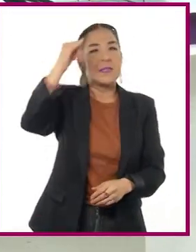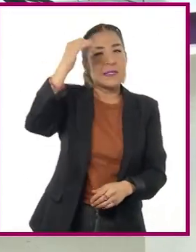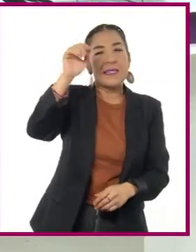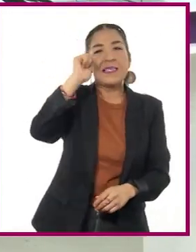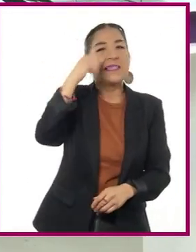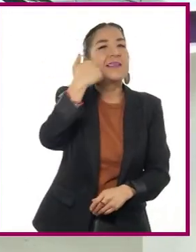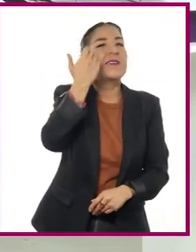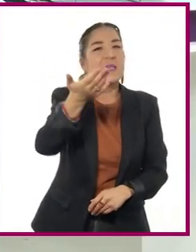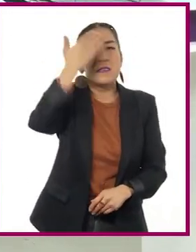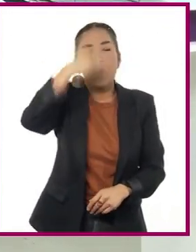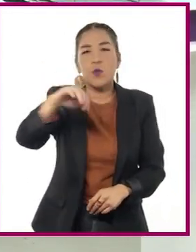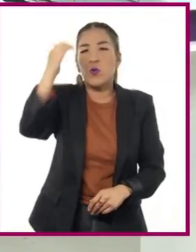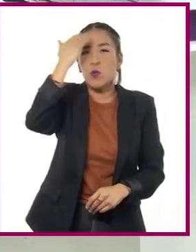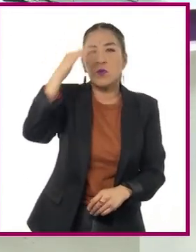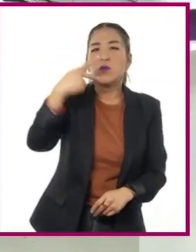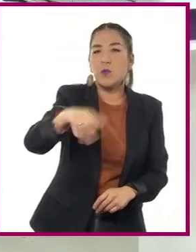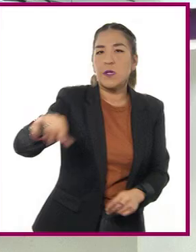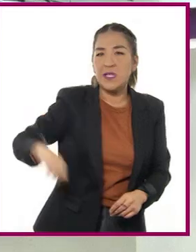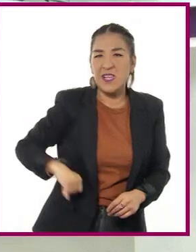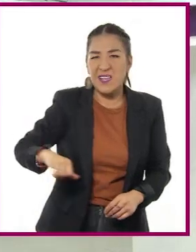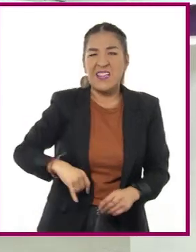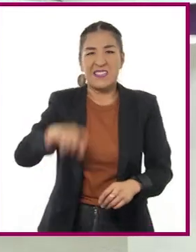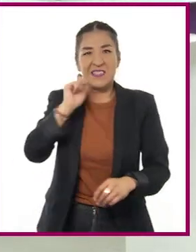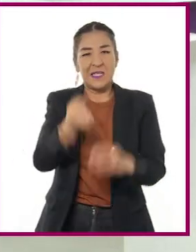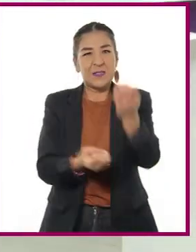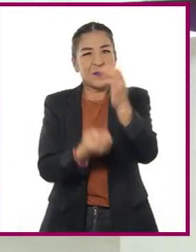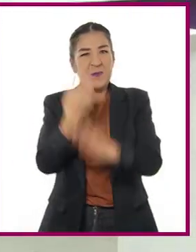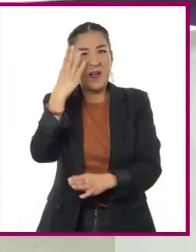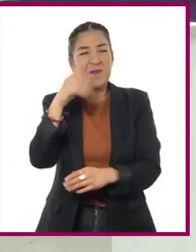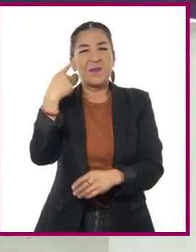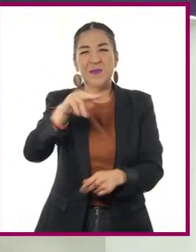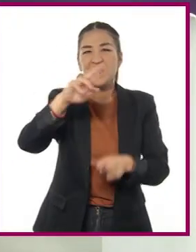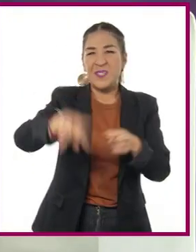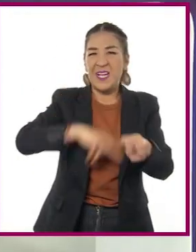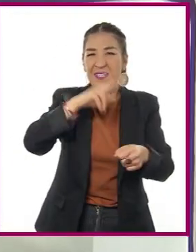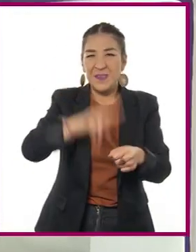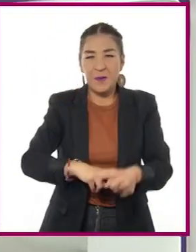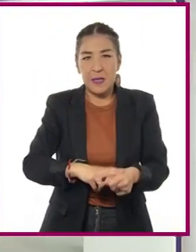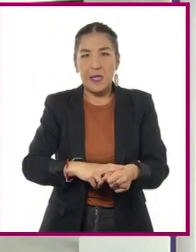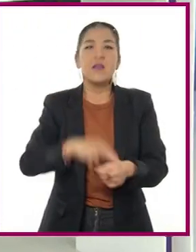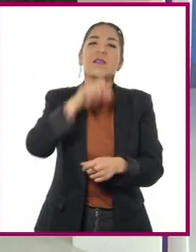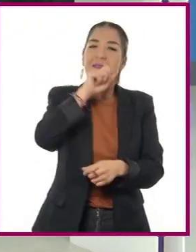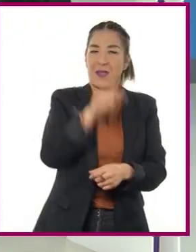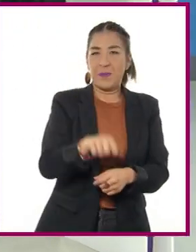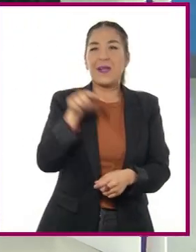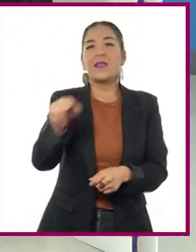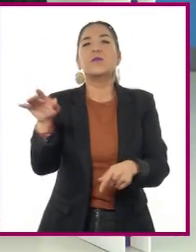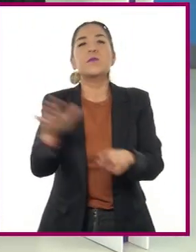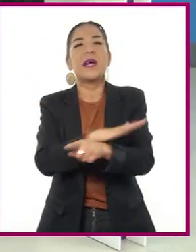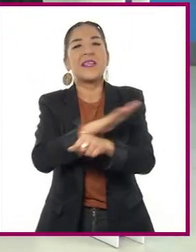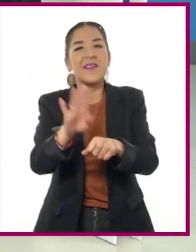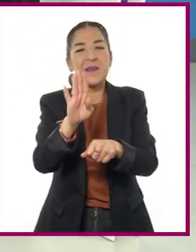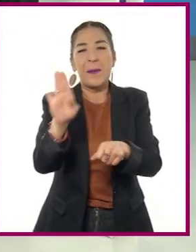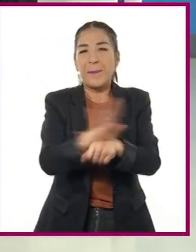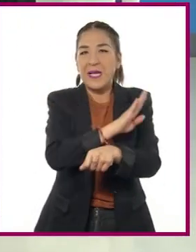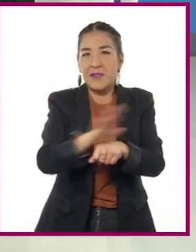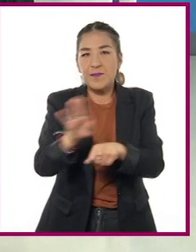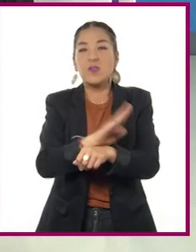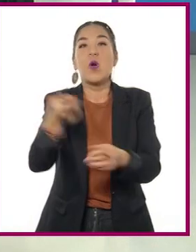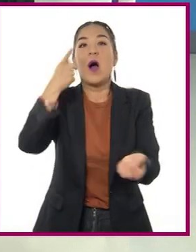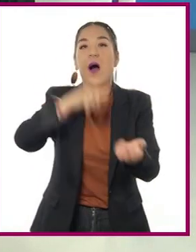surge a causa del choque con una nueva naturaleza. Y por el otro, el beneficiarse de los recursos